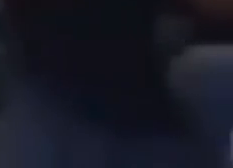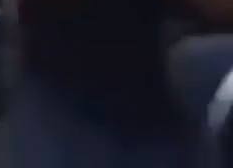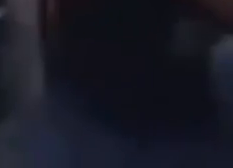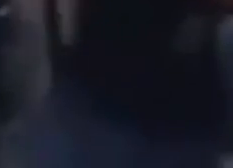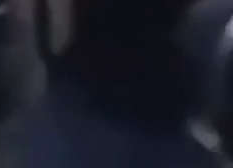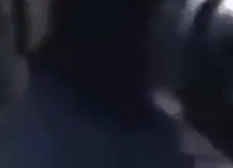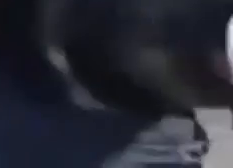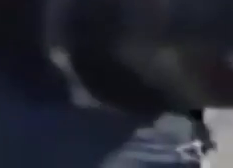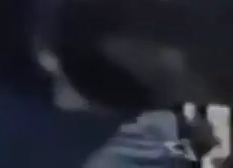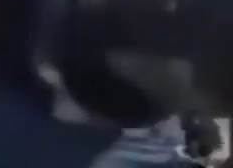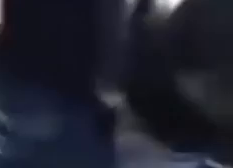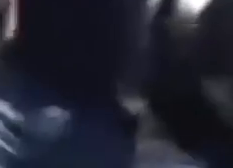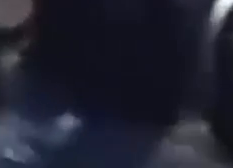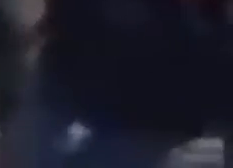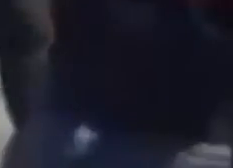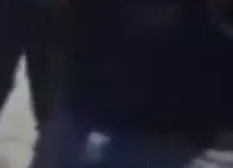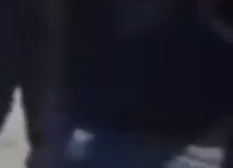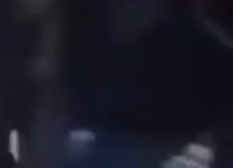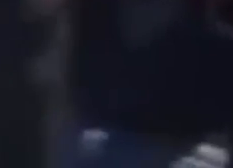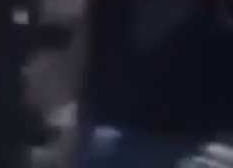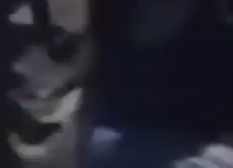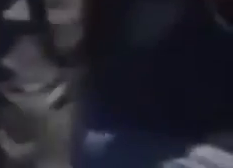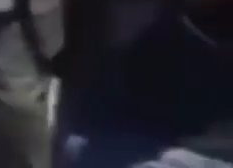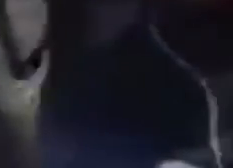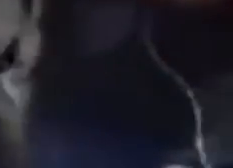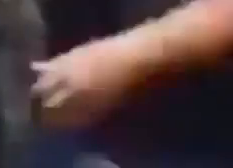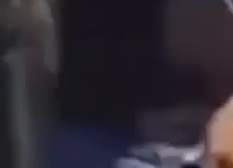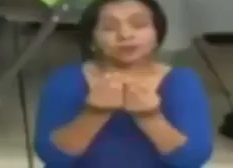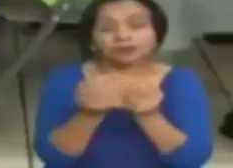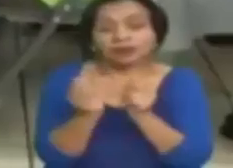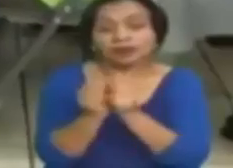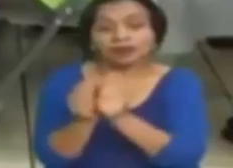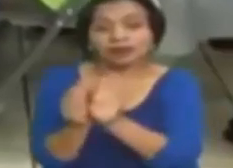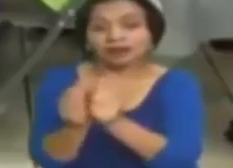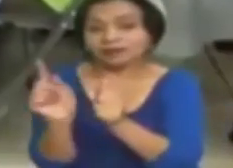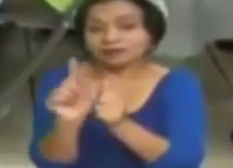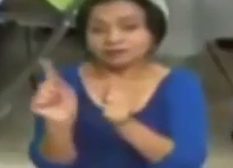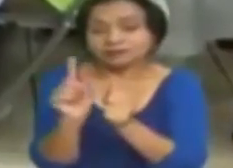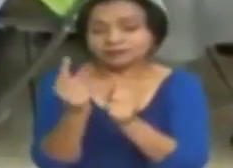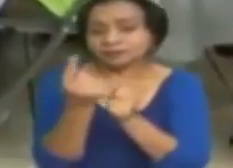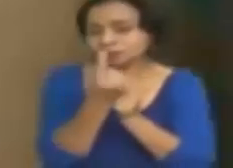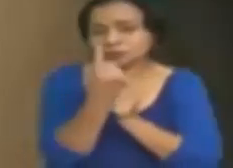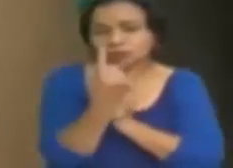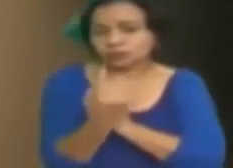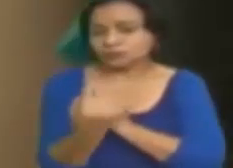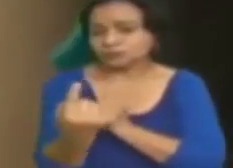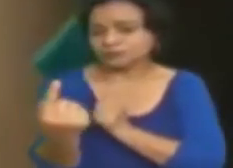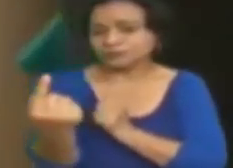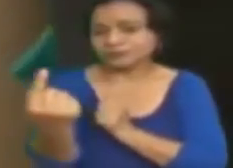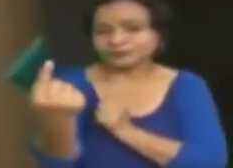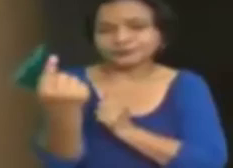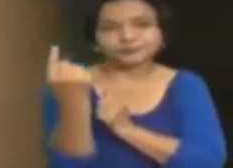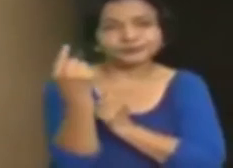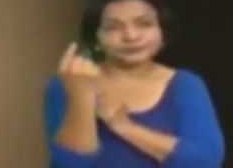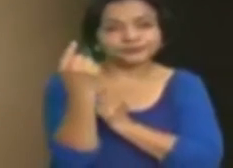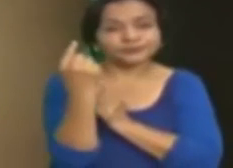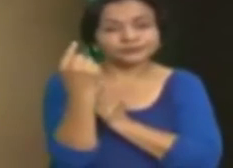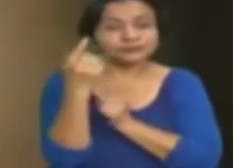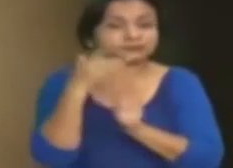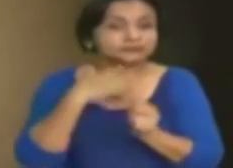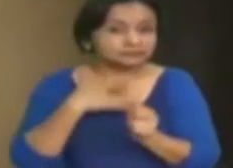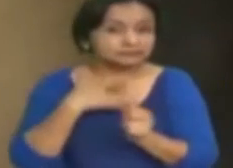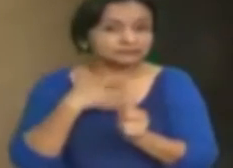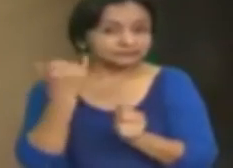con el favor de Dios. León, Chinandega y Managua son los tres departamentos donde esta semana se ha realizado la inoculación